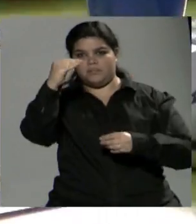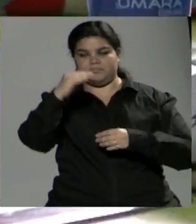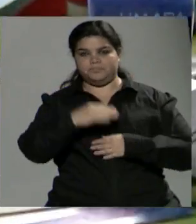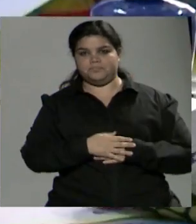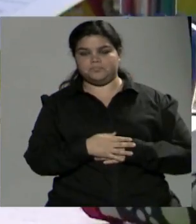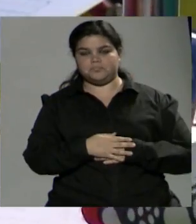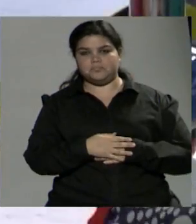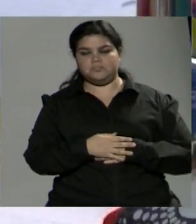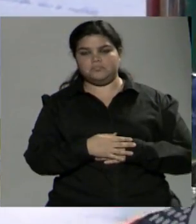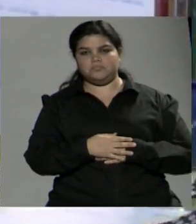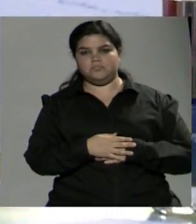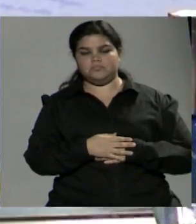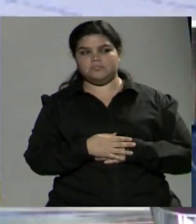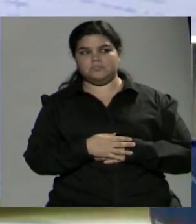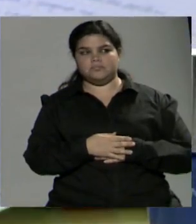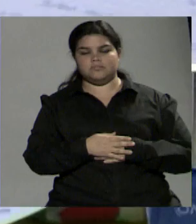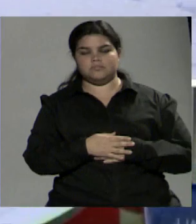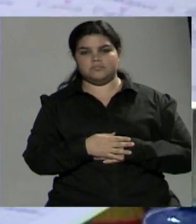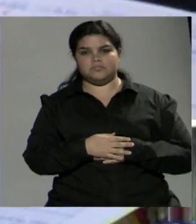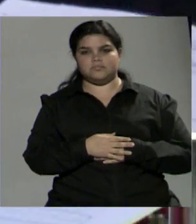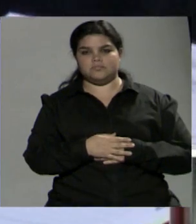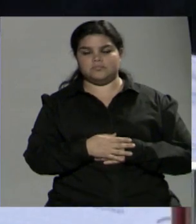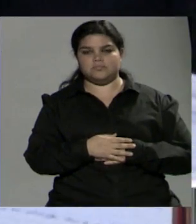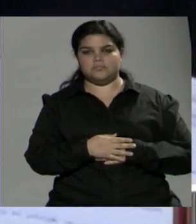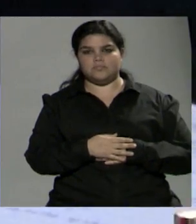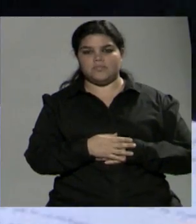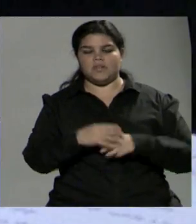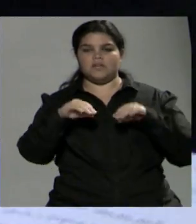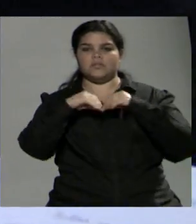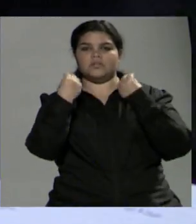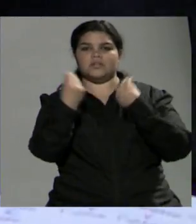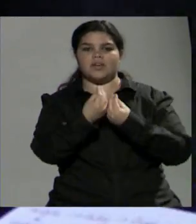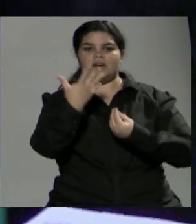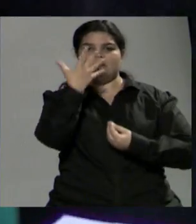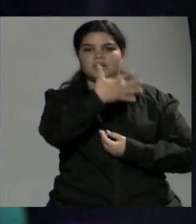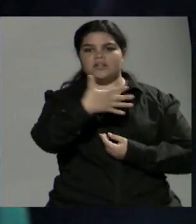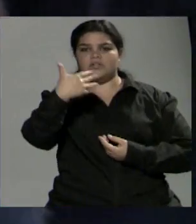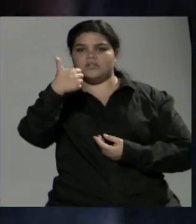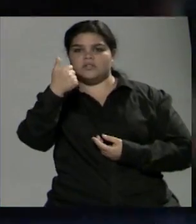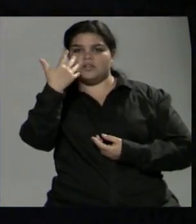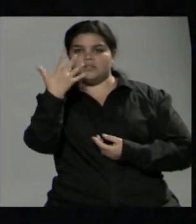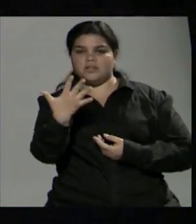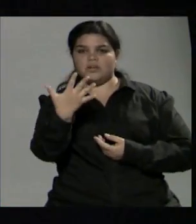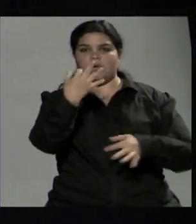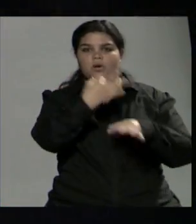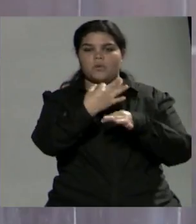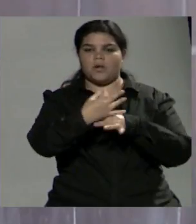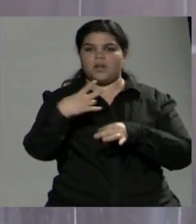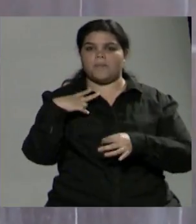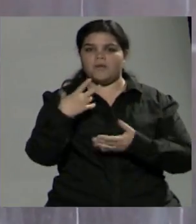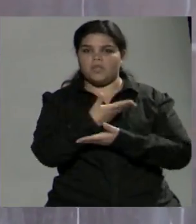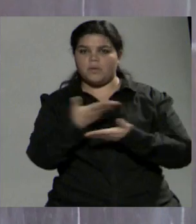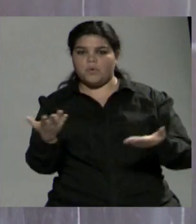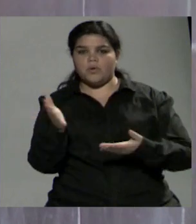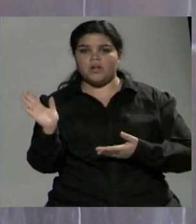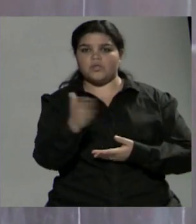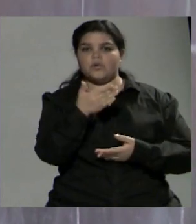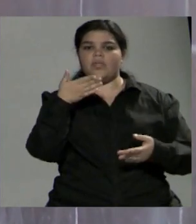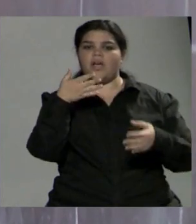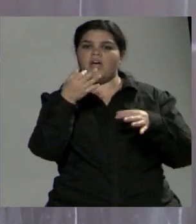Luego de las PASO hubo clases con normalidad. 565 establecimientos públicos y privados fueron afectados por